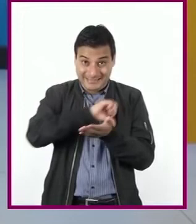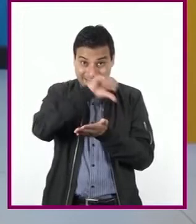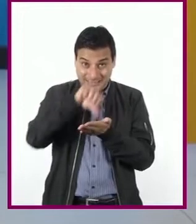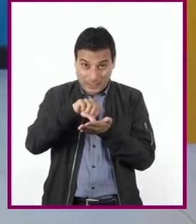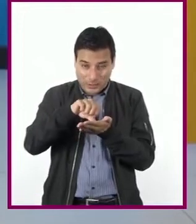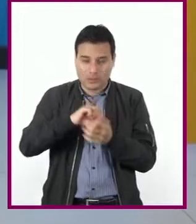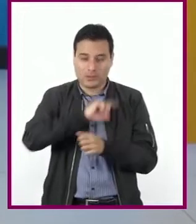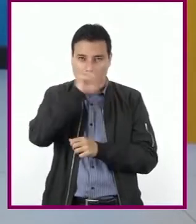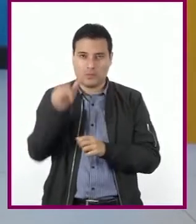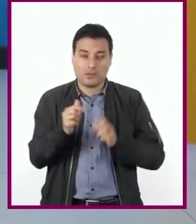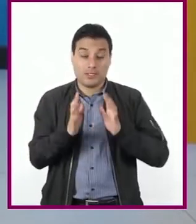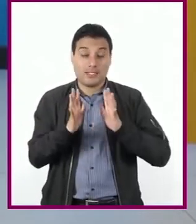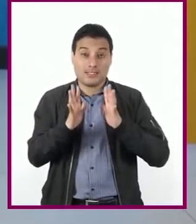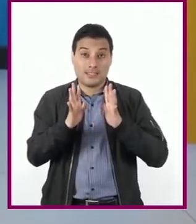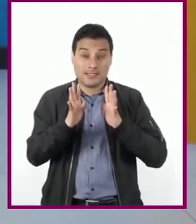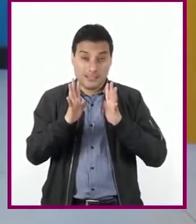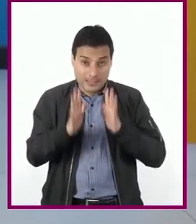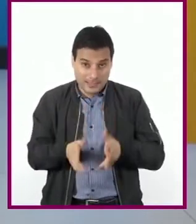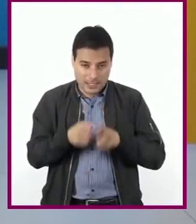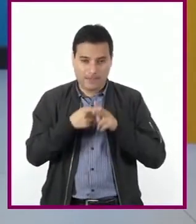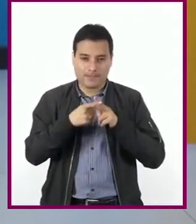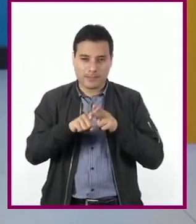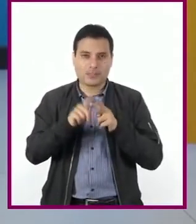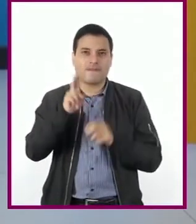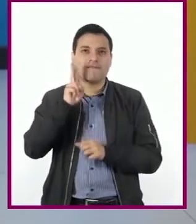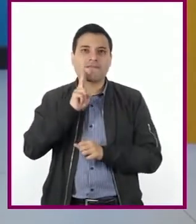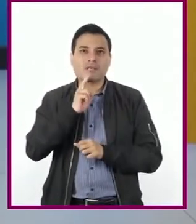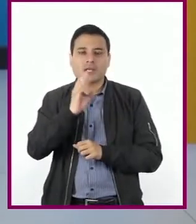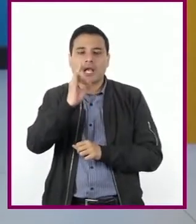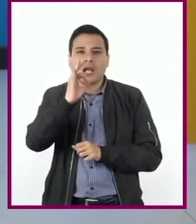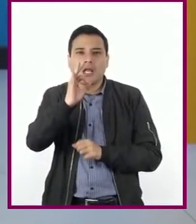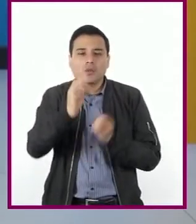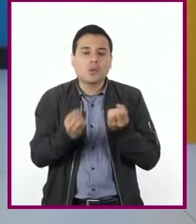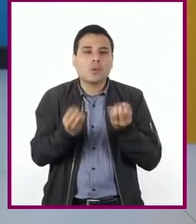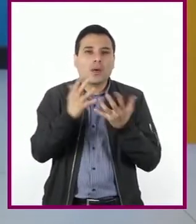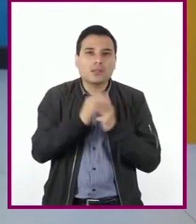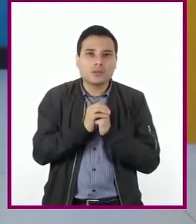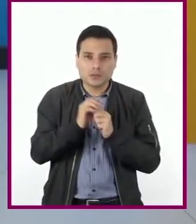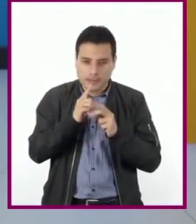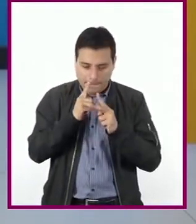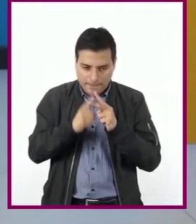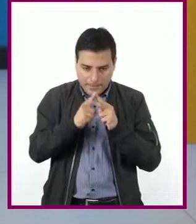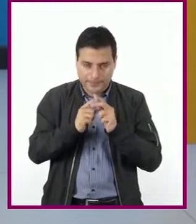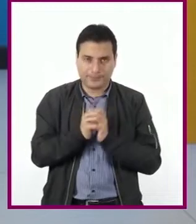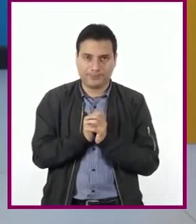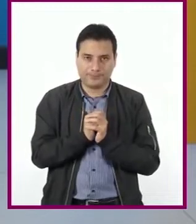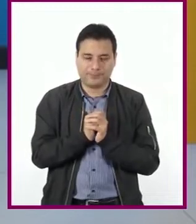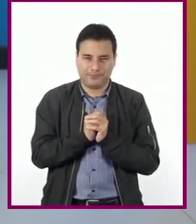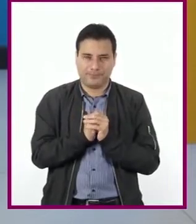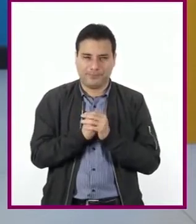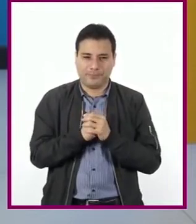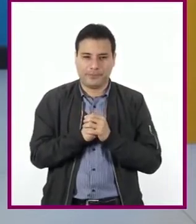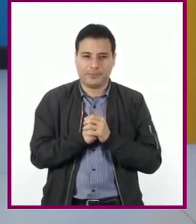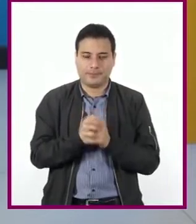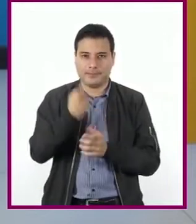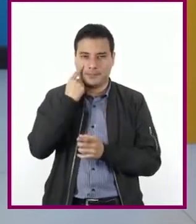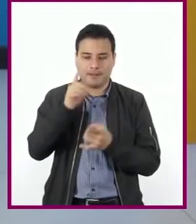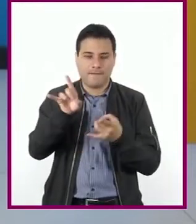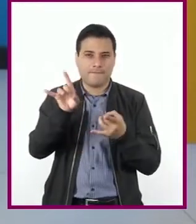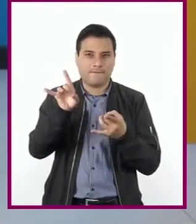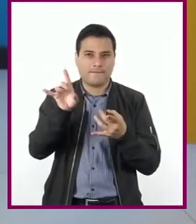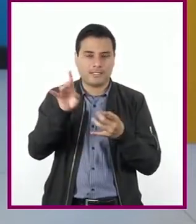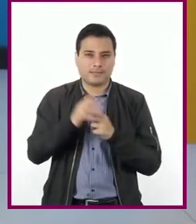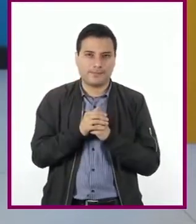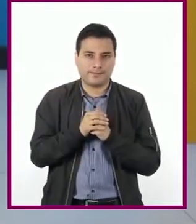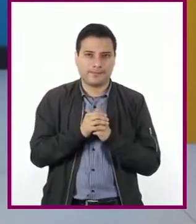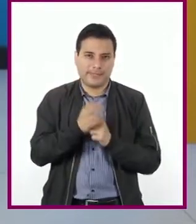ahí hacia los grados que nosotros estamos indicando. Te dice la punta de la flecha, que es a donde se va a aplicar